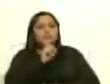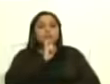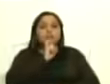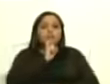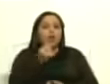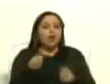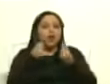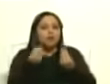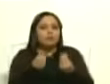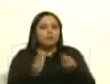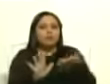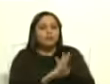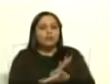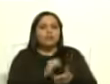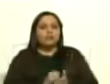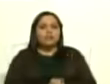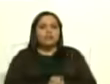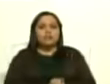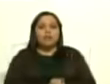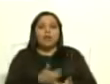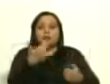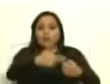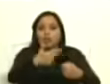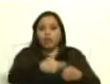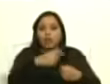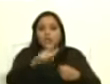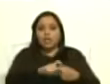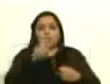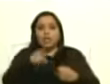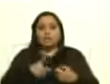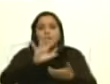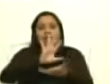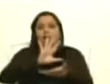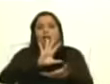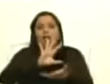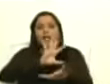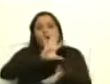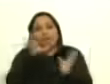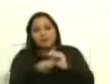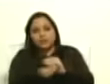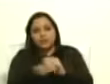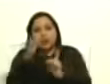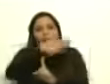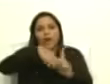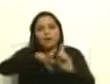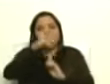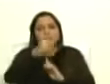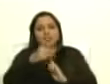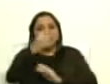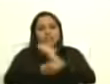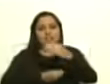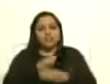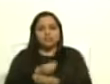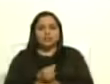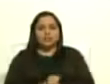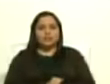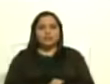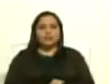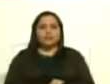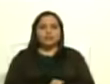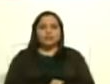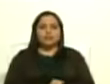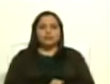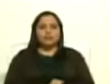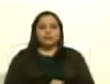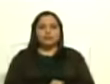no solamente desde el punto de vista energético, sino también desde el punto de vista climático y la adaptación que se debe hacer en esa dirección.